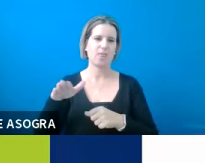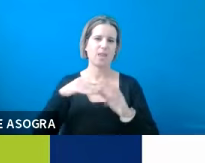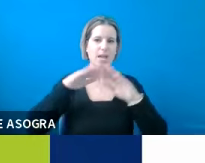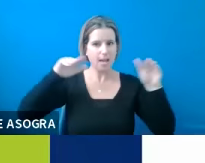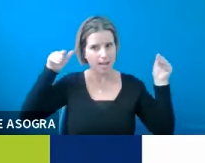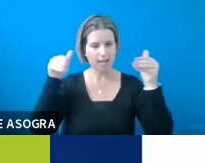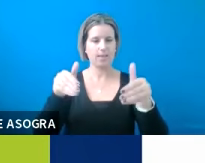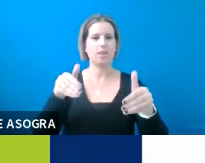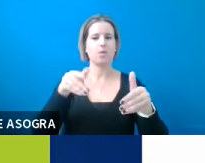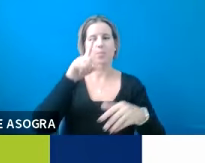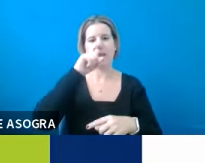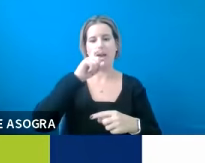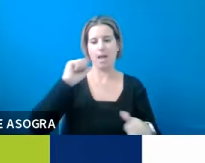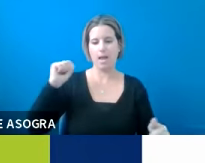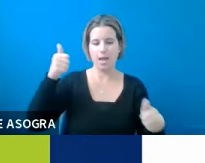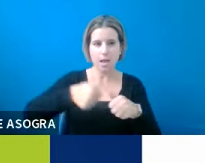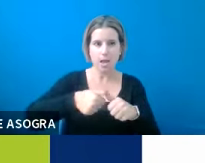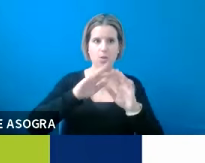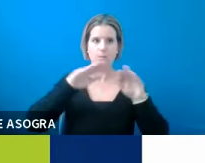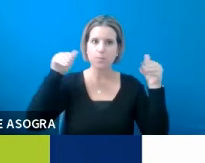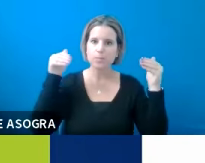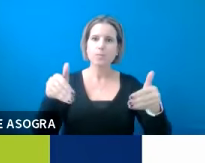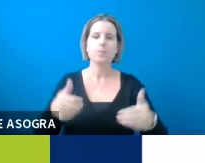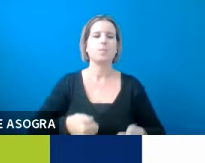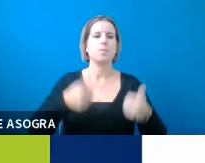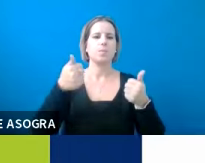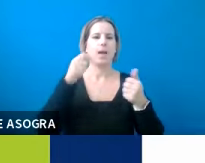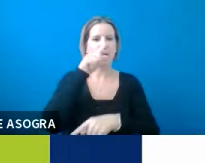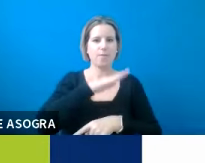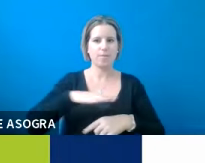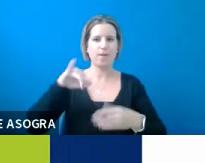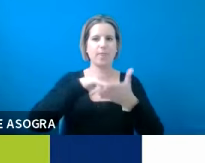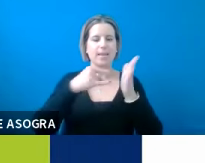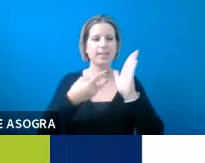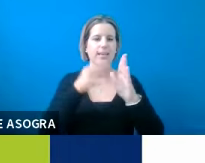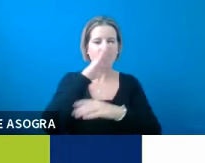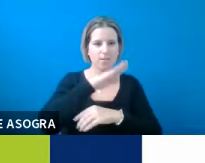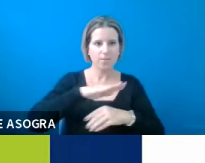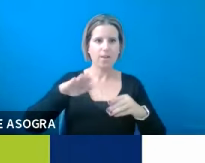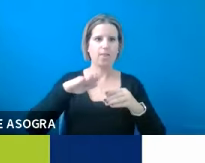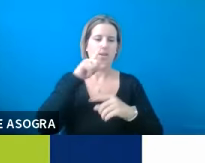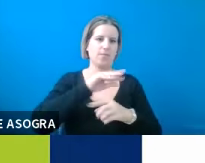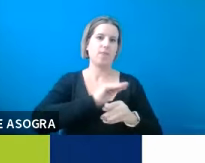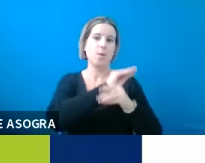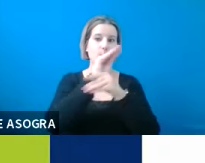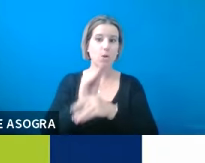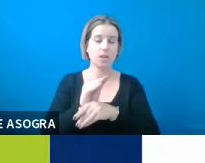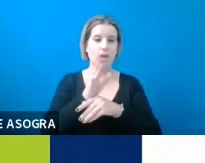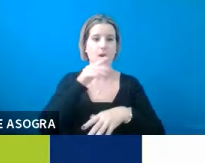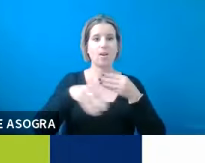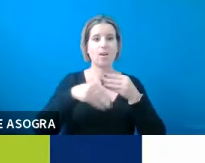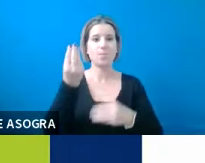llevamos unos años donde nos estamos centrando mucho en la infancia y en qué necesita la infancia y en proteger a la infancia. Les añadimos